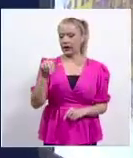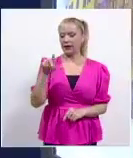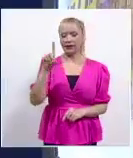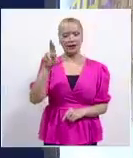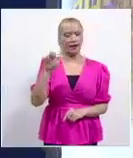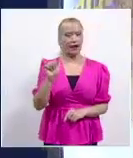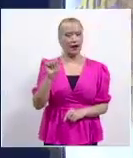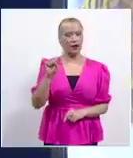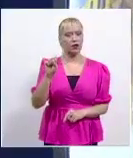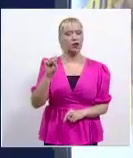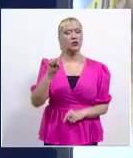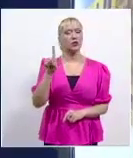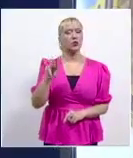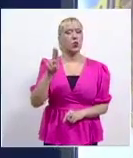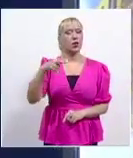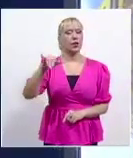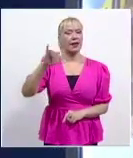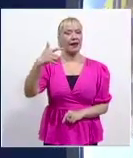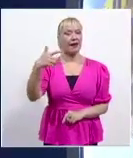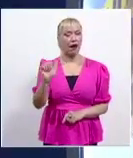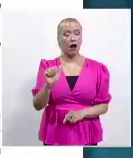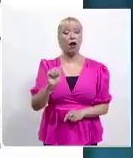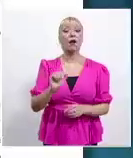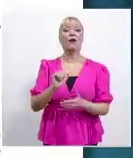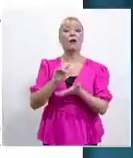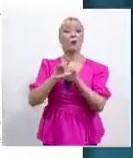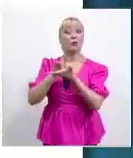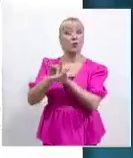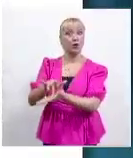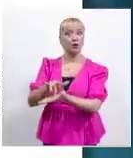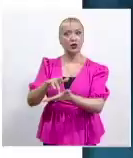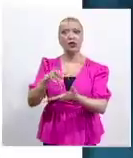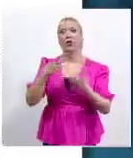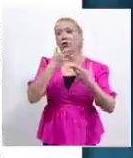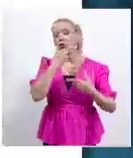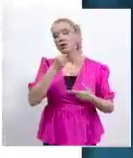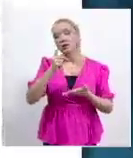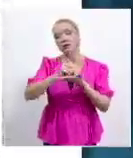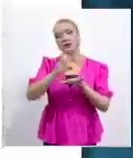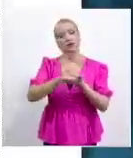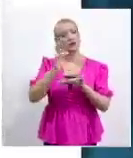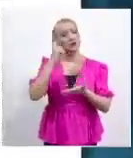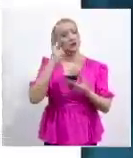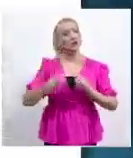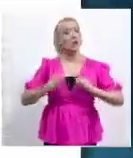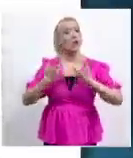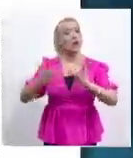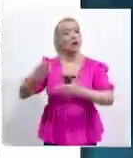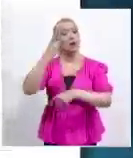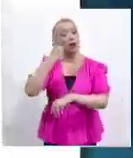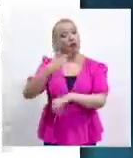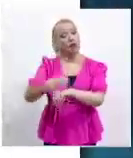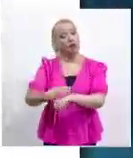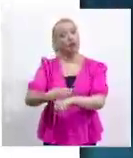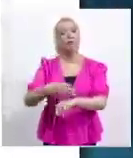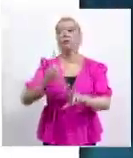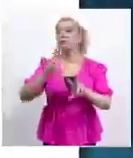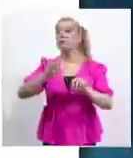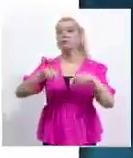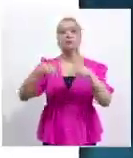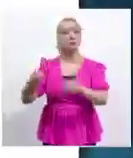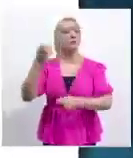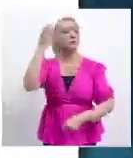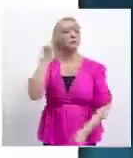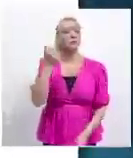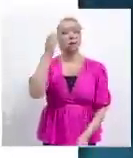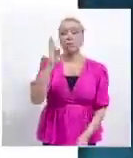amparó a un hombre con discapacidad mental moderada que vive en situación de calle para que la Secretaría del Bienestar le otorgue el apoyo